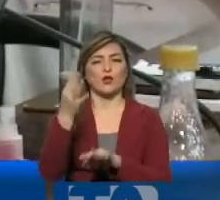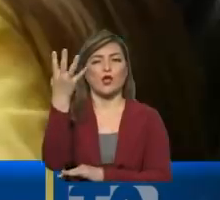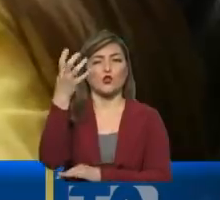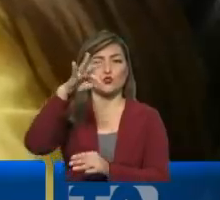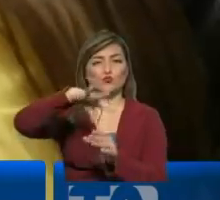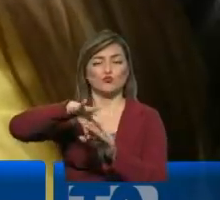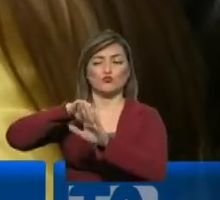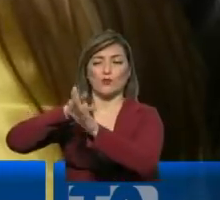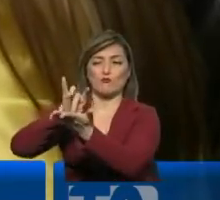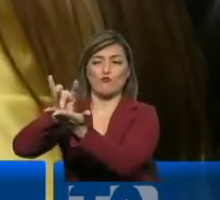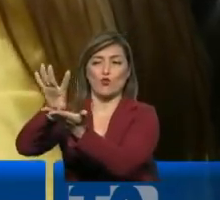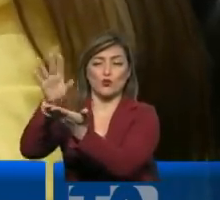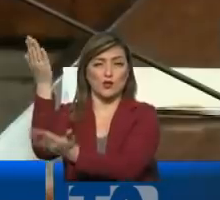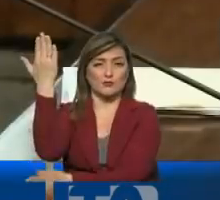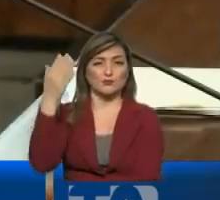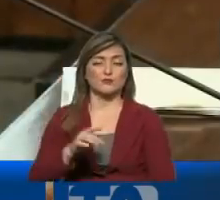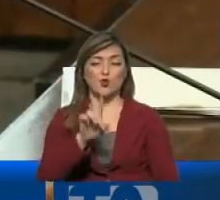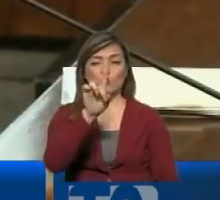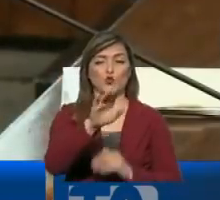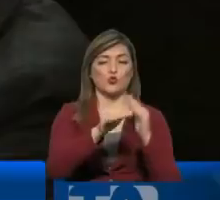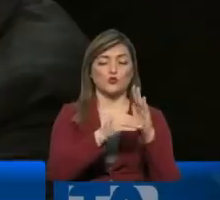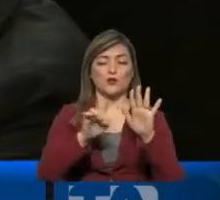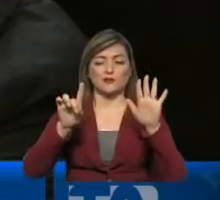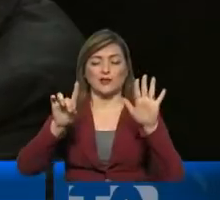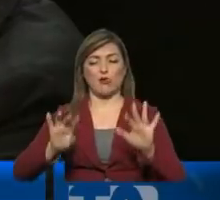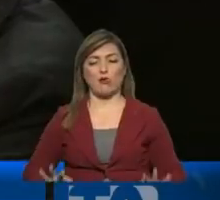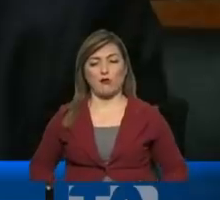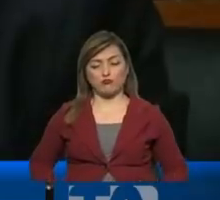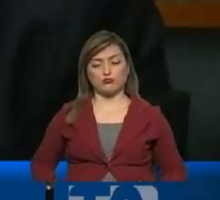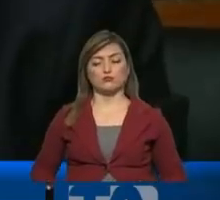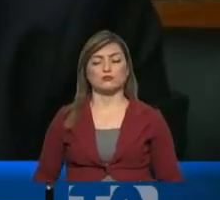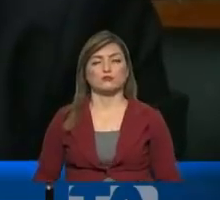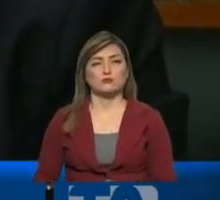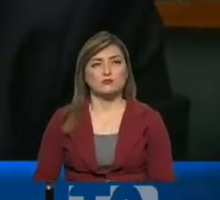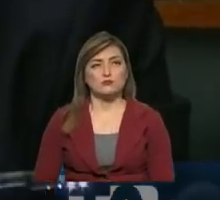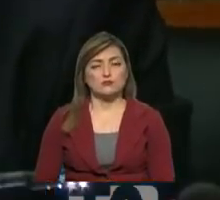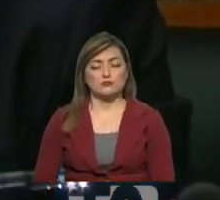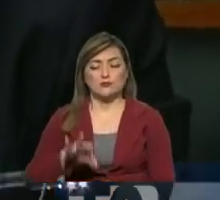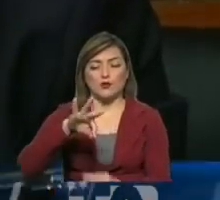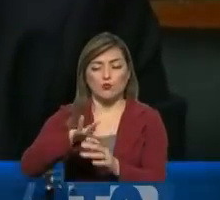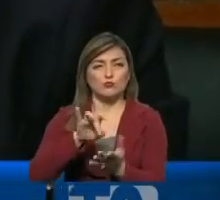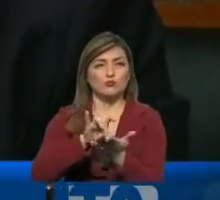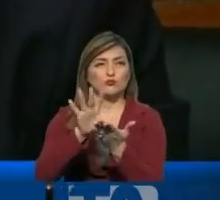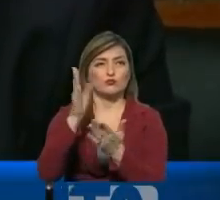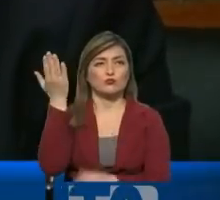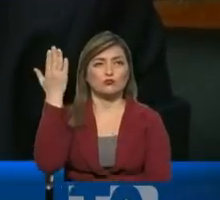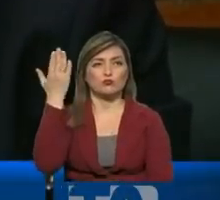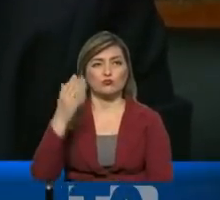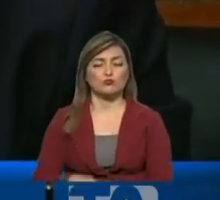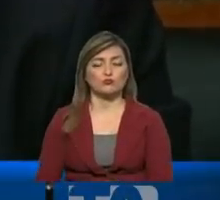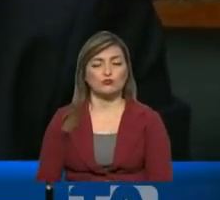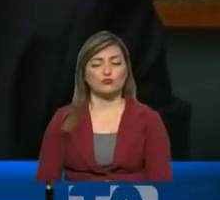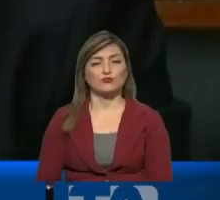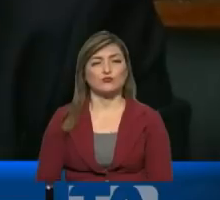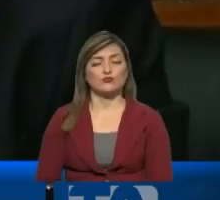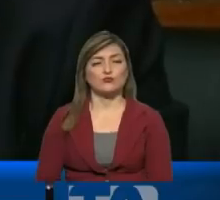14 votos a favor de la remoción, 1 en contra y 6 abstenciones. Mi voto a favor de la remoción del alcalde Jorge